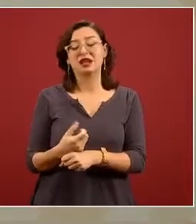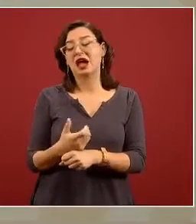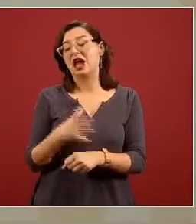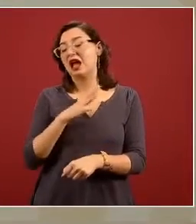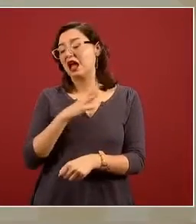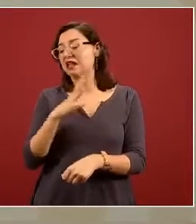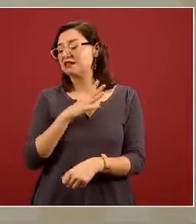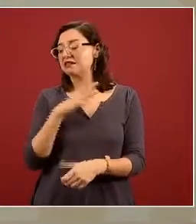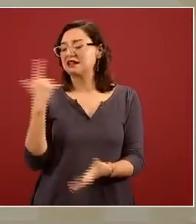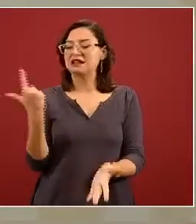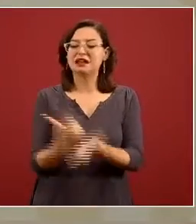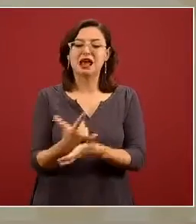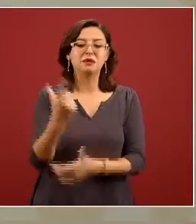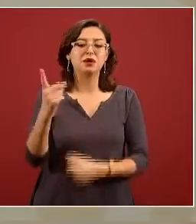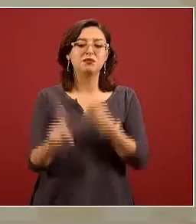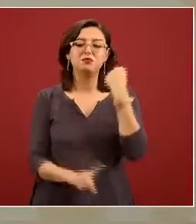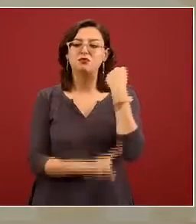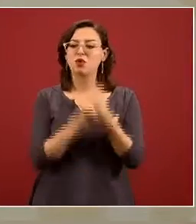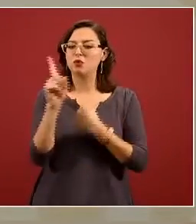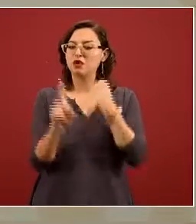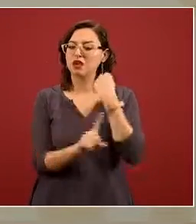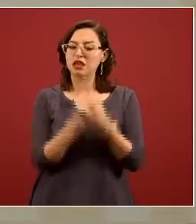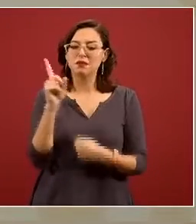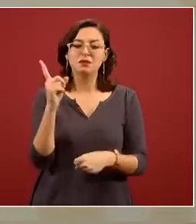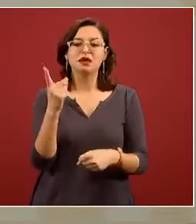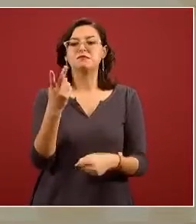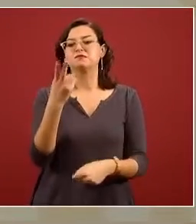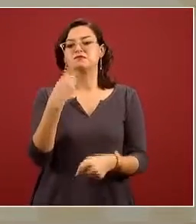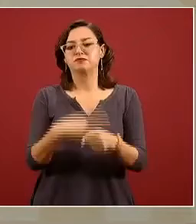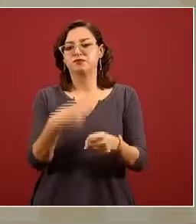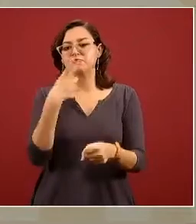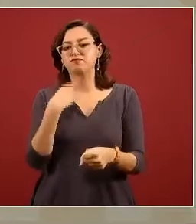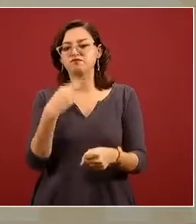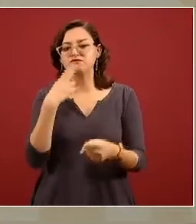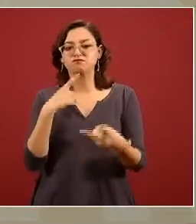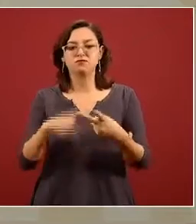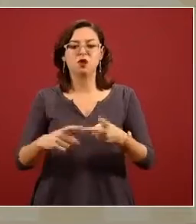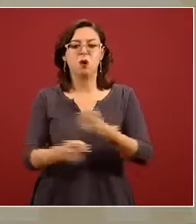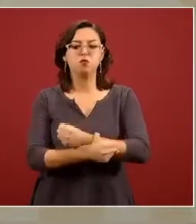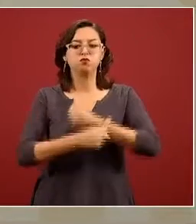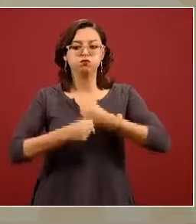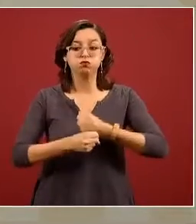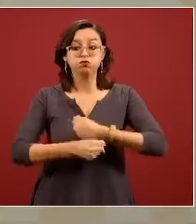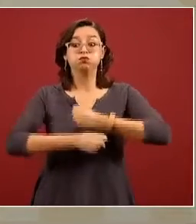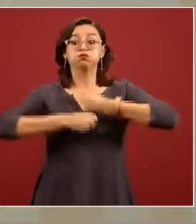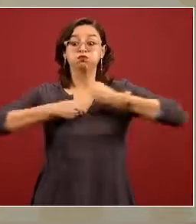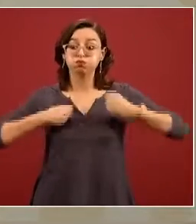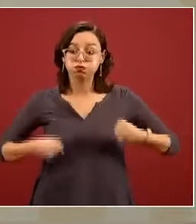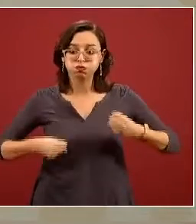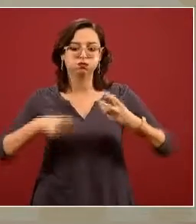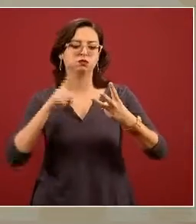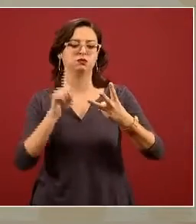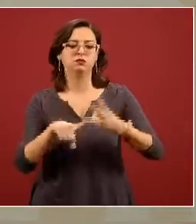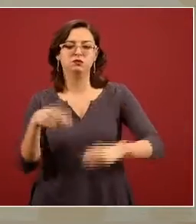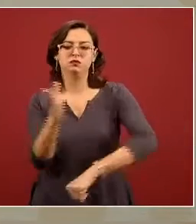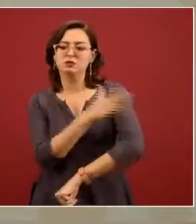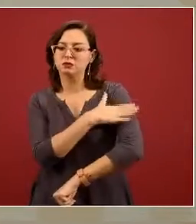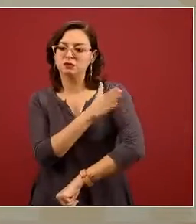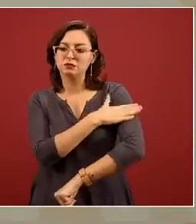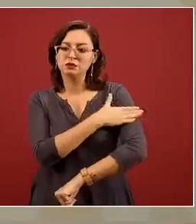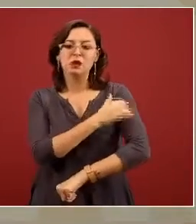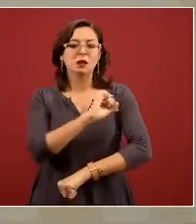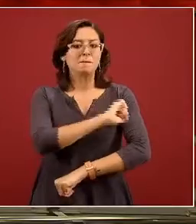enormes epidemias de enfermedades crónicas, diabetes, sobrepeso, obesidad, hipertensión, que son de